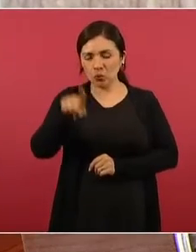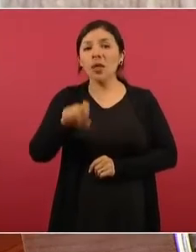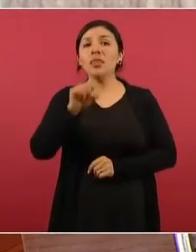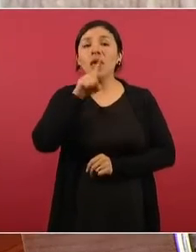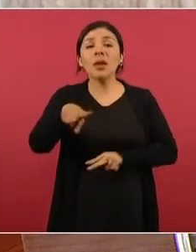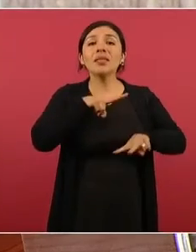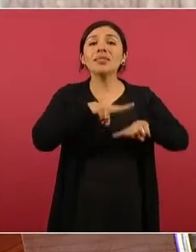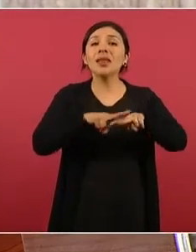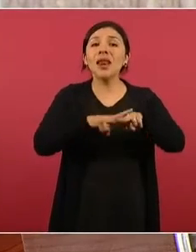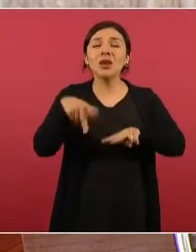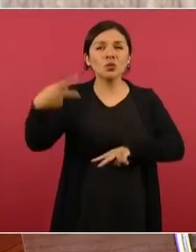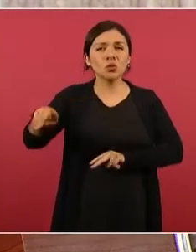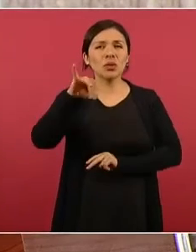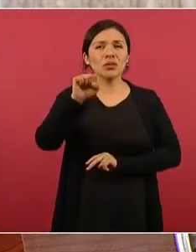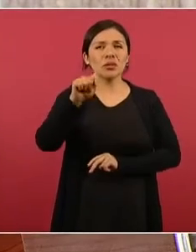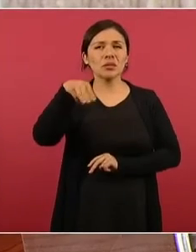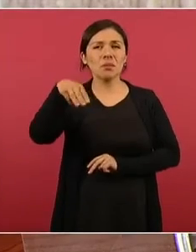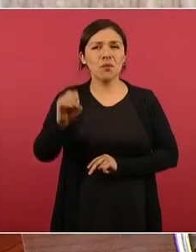del Istmo,